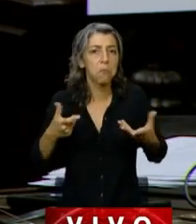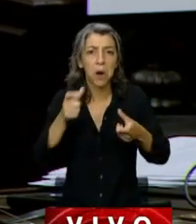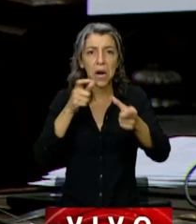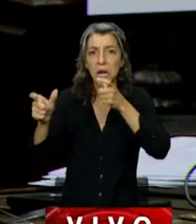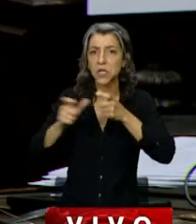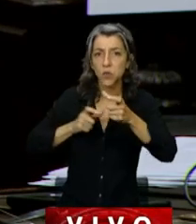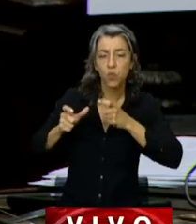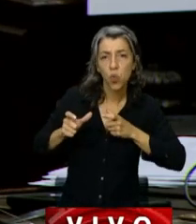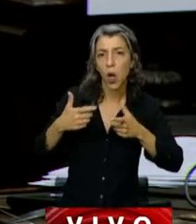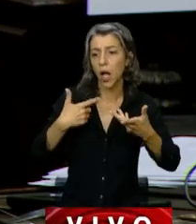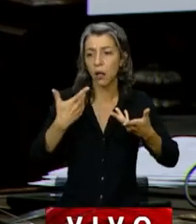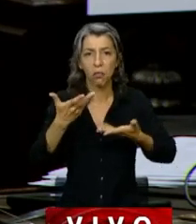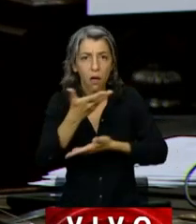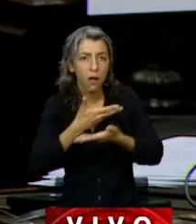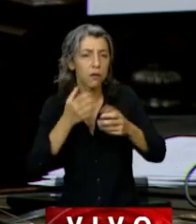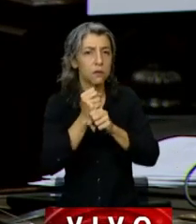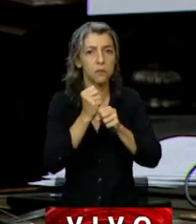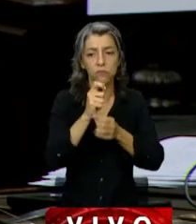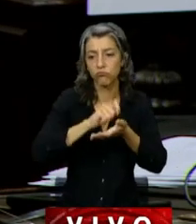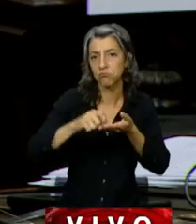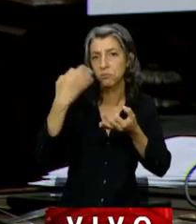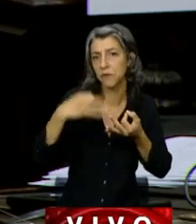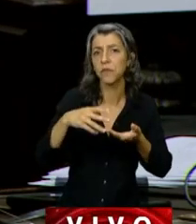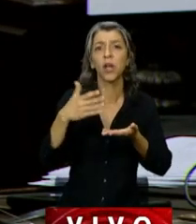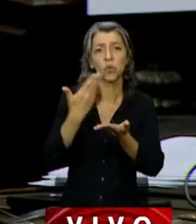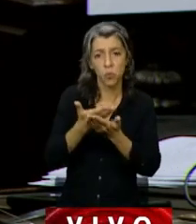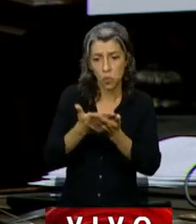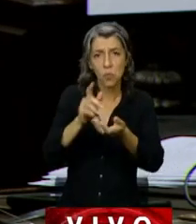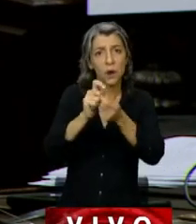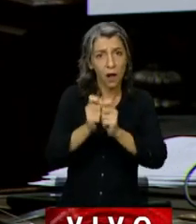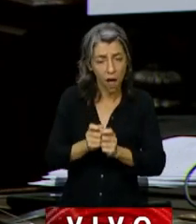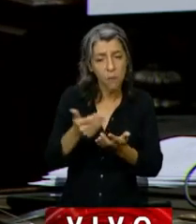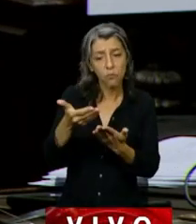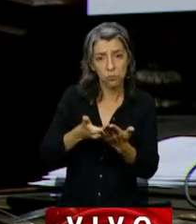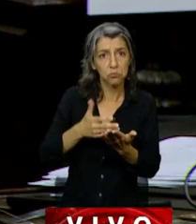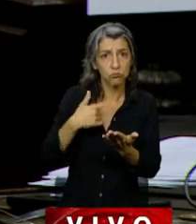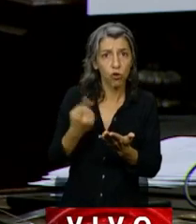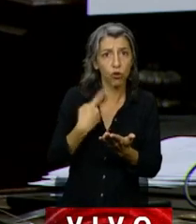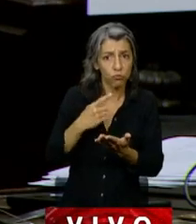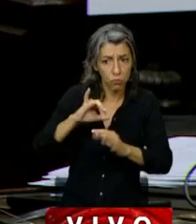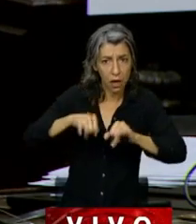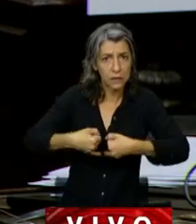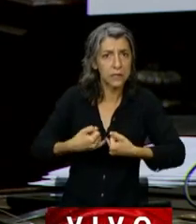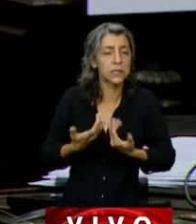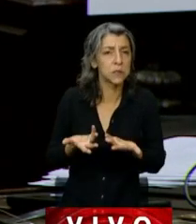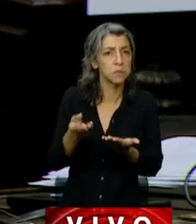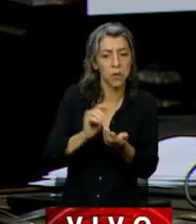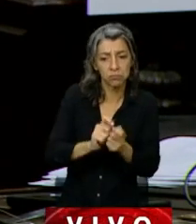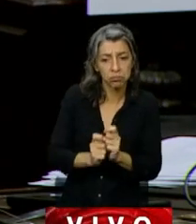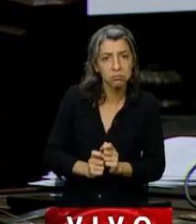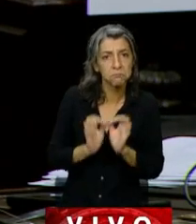sino también poder proponer cambios, muchos de los cuales fueron aceptados, y creo que eso va a ser muy positivo a la hora